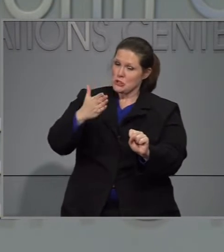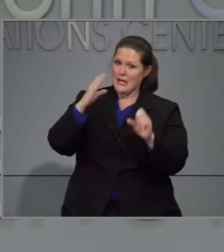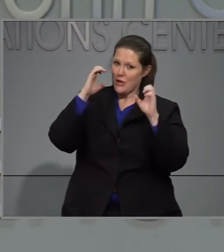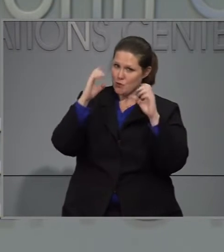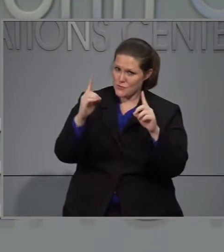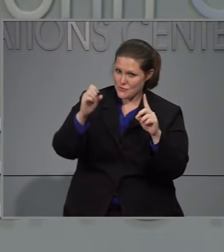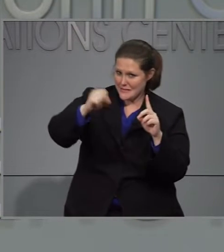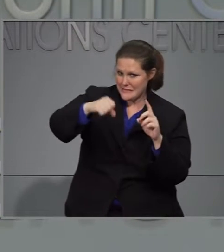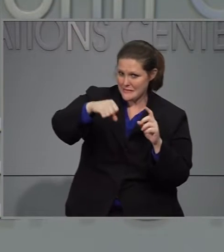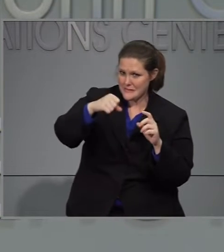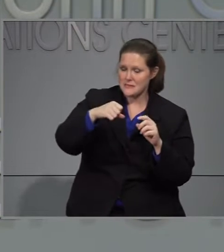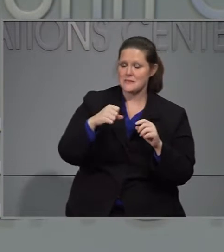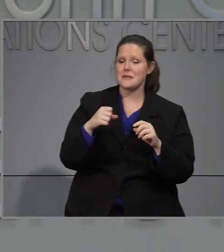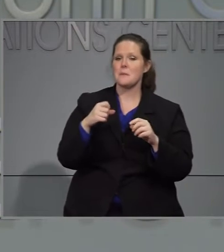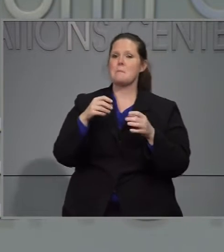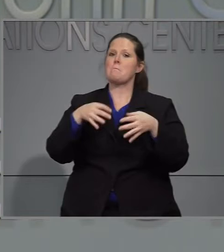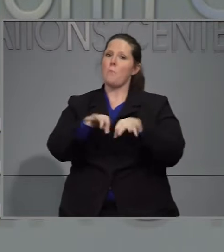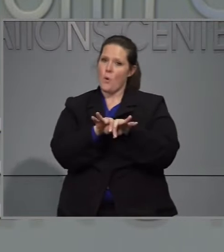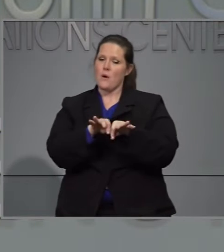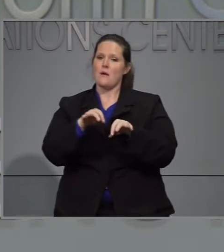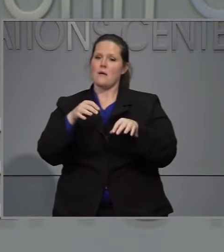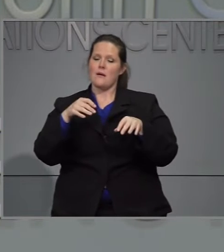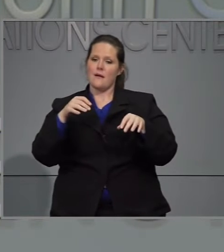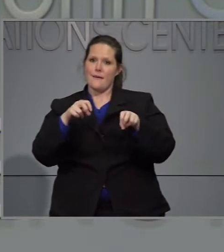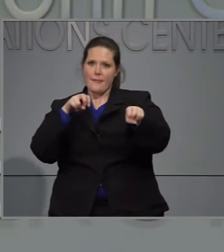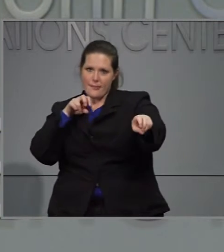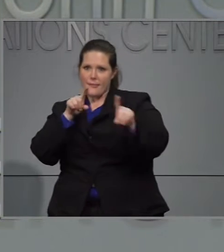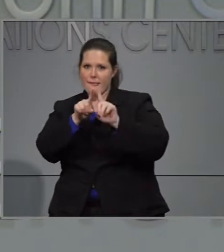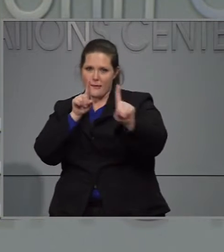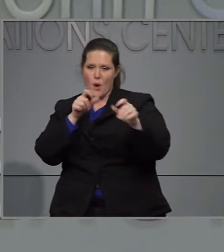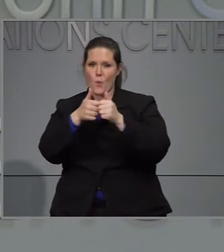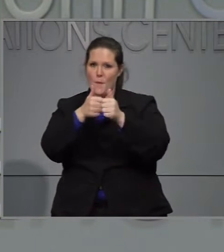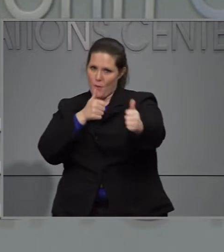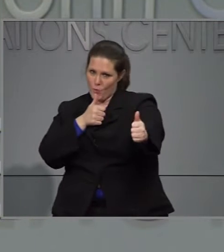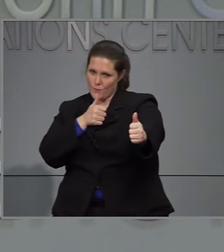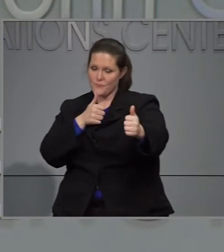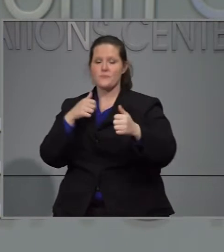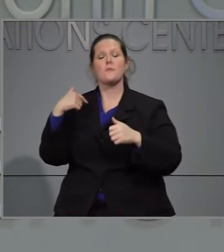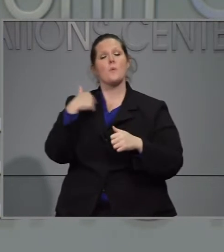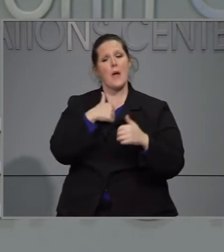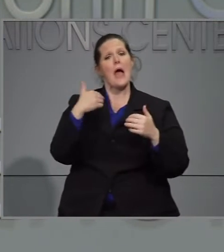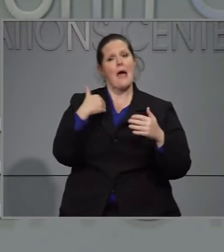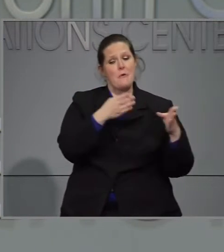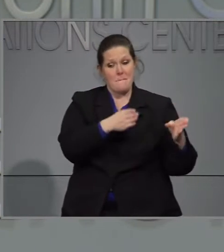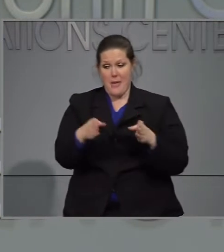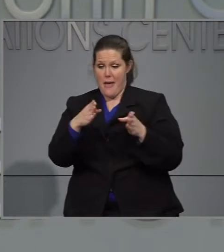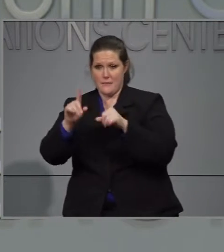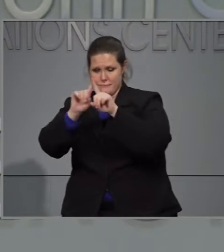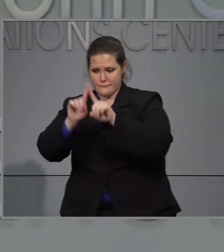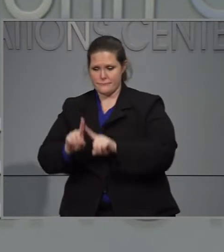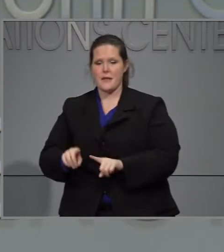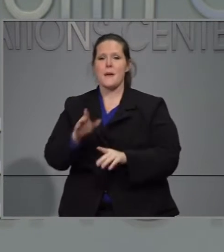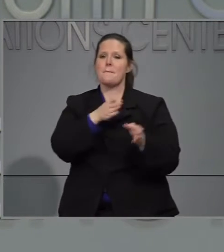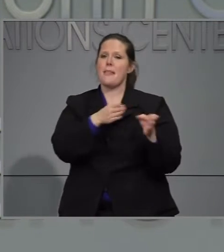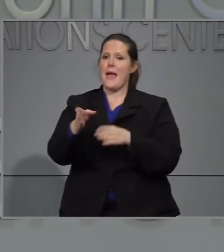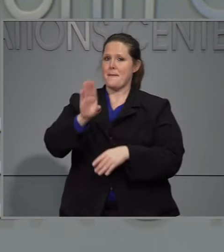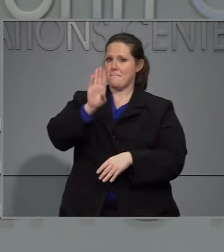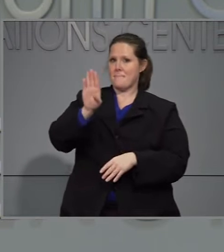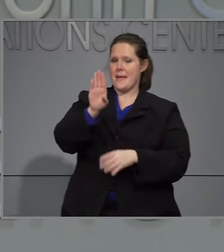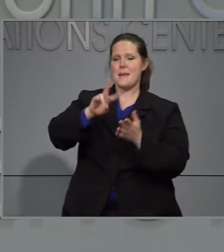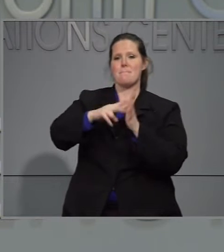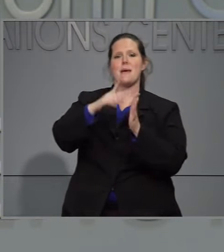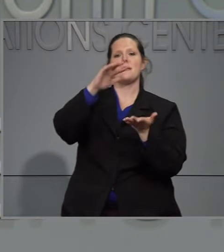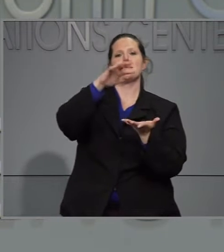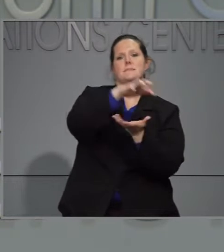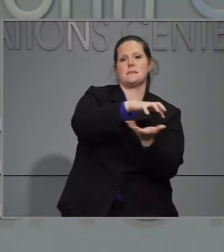de instrucción a distancia. Entonces, aún el plan B, que requiere menos densidad, va a haber algo de